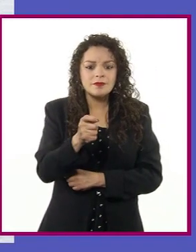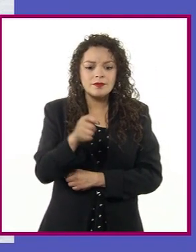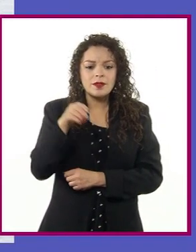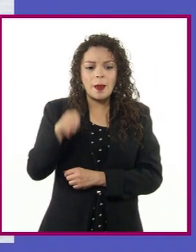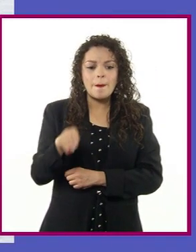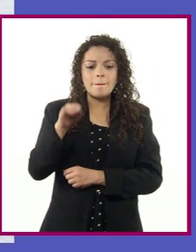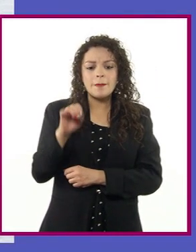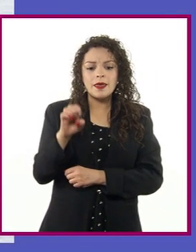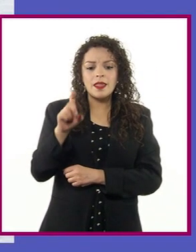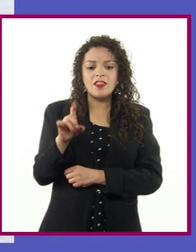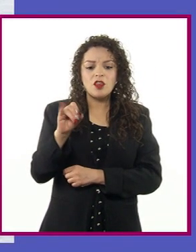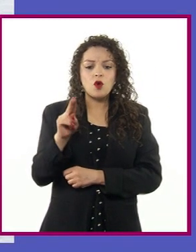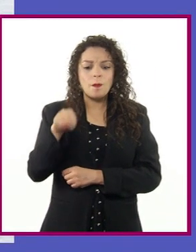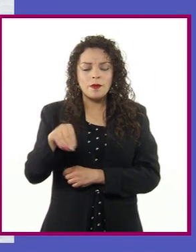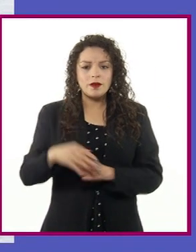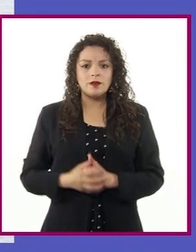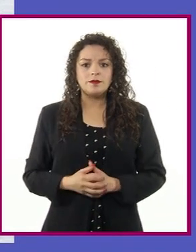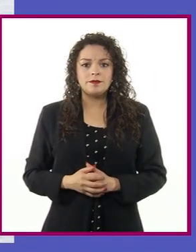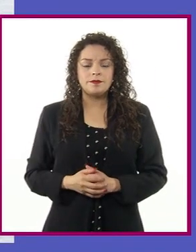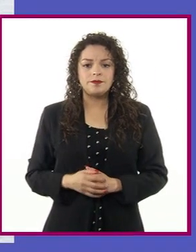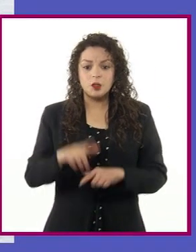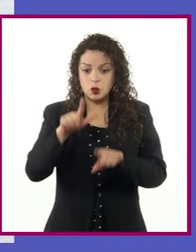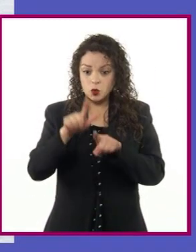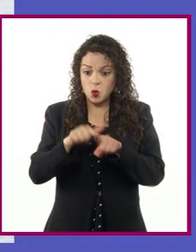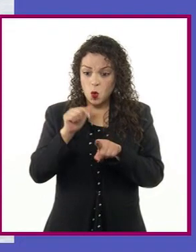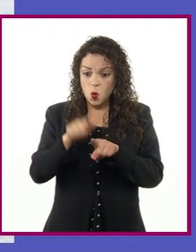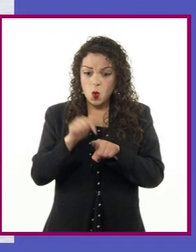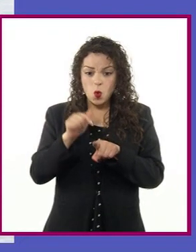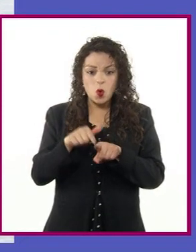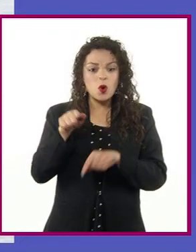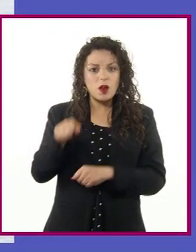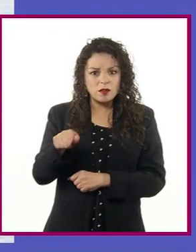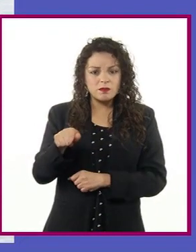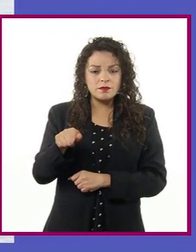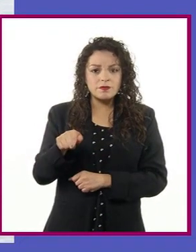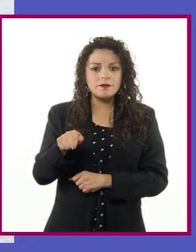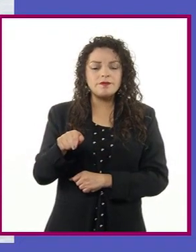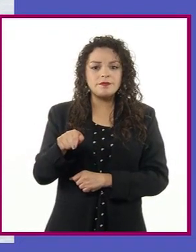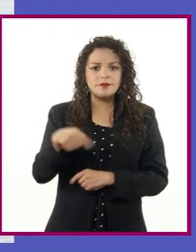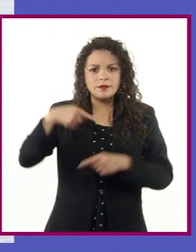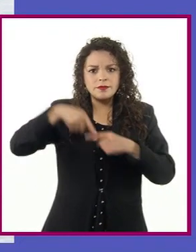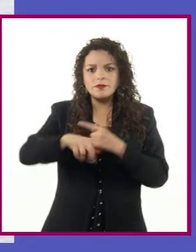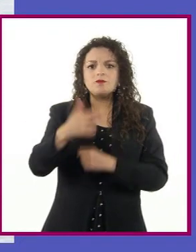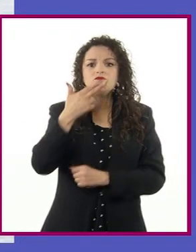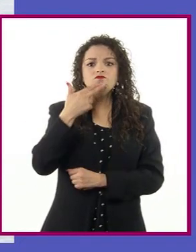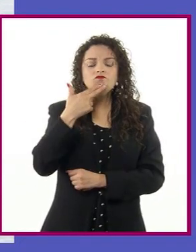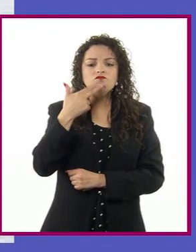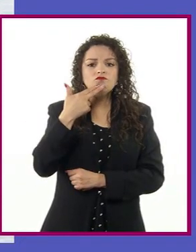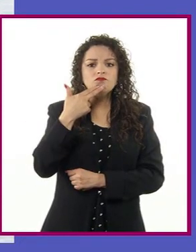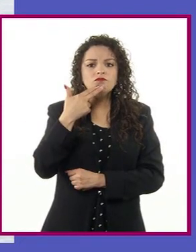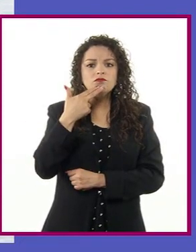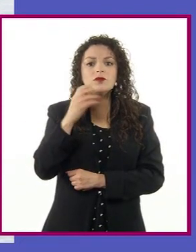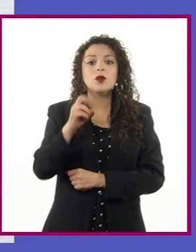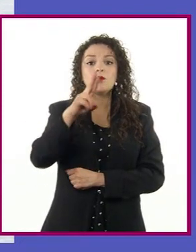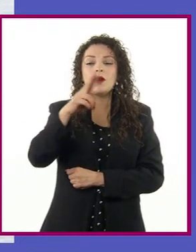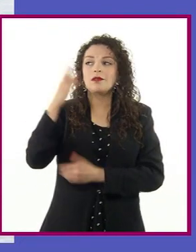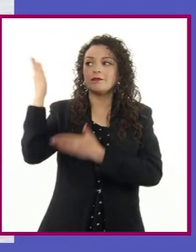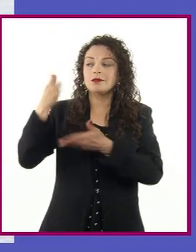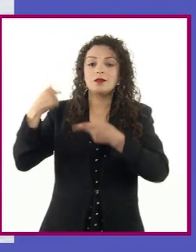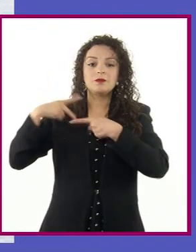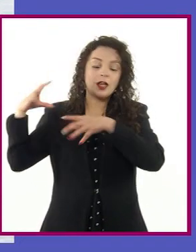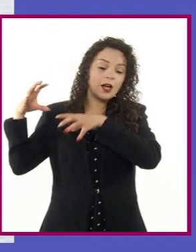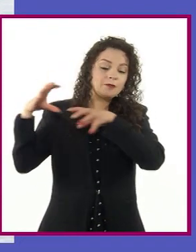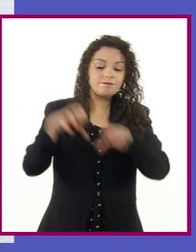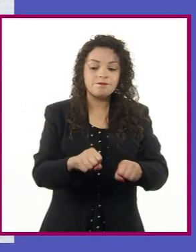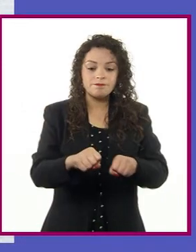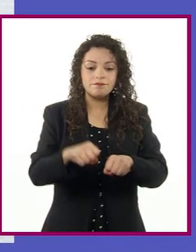Minium. Un color que llegó al territorio mesoamericano por medio de los conquistadores. Por